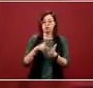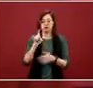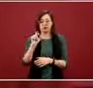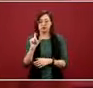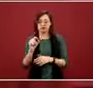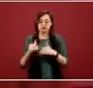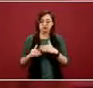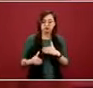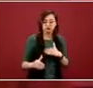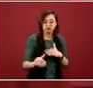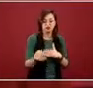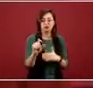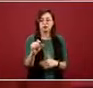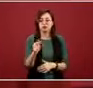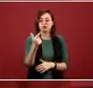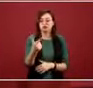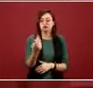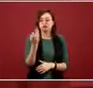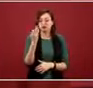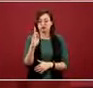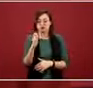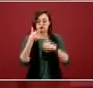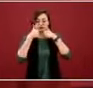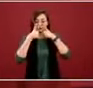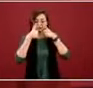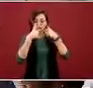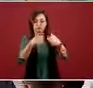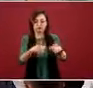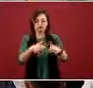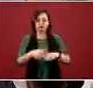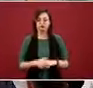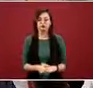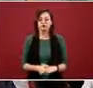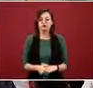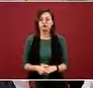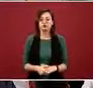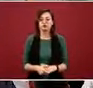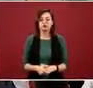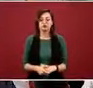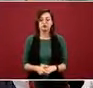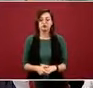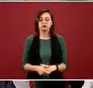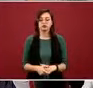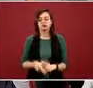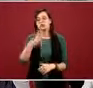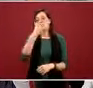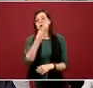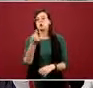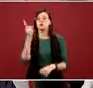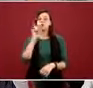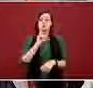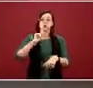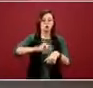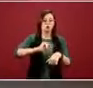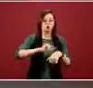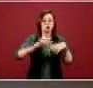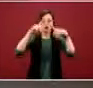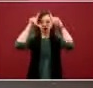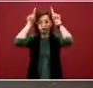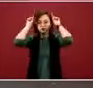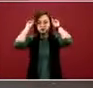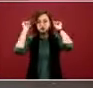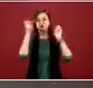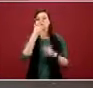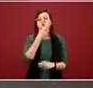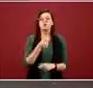con el primer caso el 27 de febrero. Respecto a qué le diría a nuestras médicas y médicos, enfermeras,